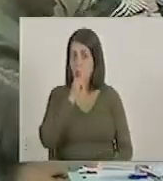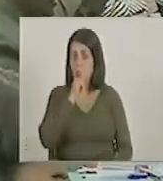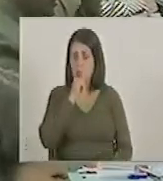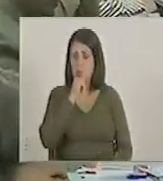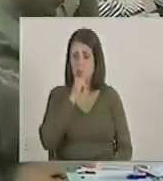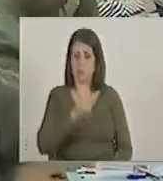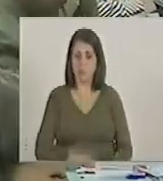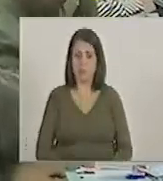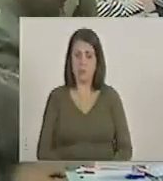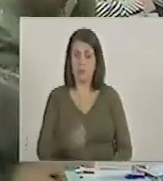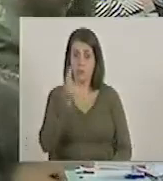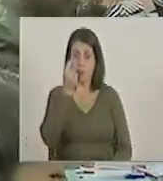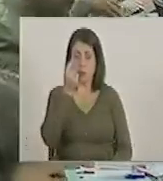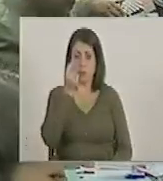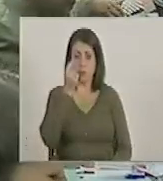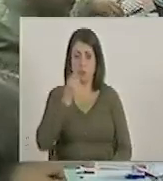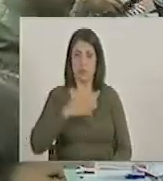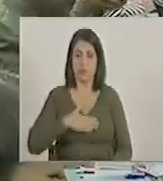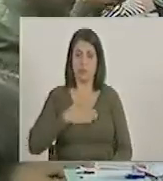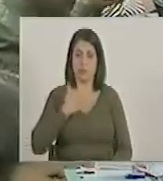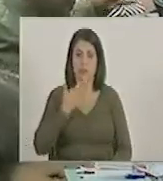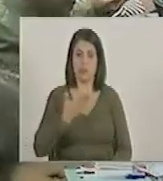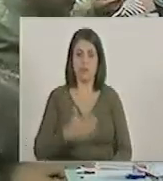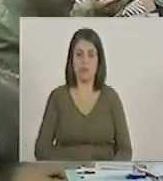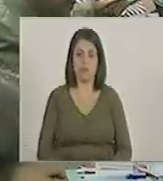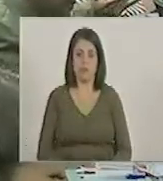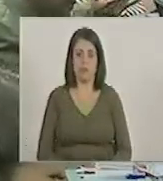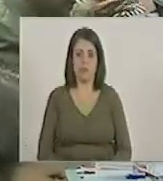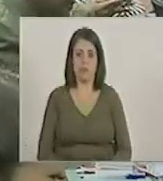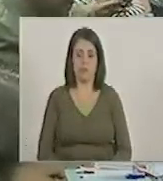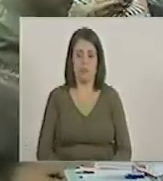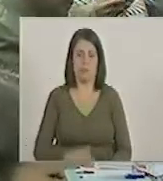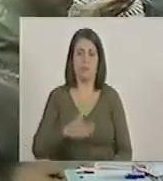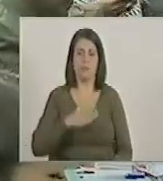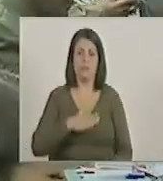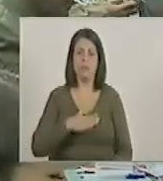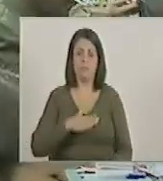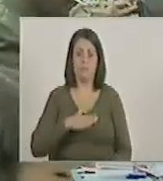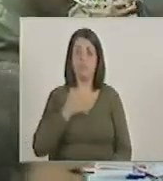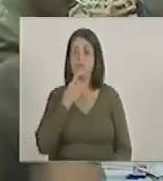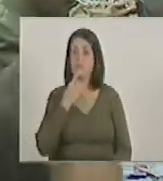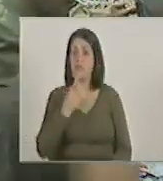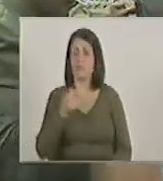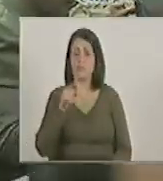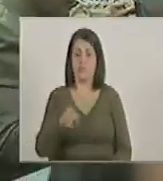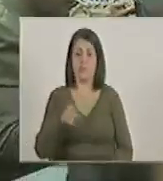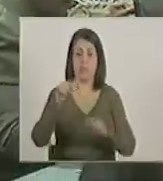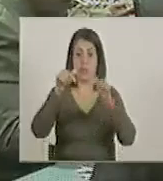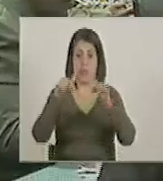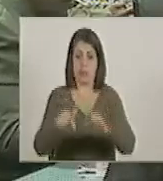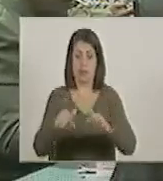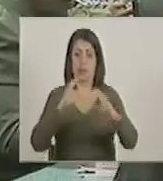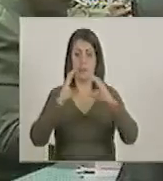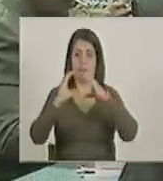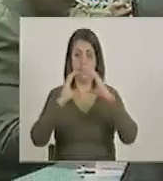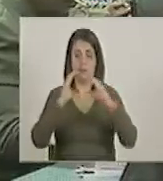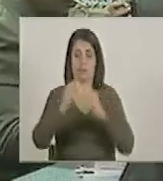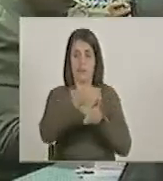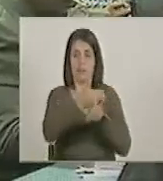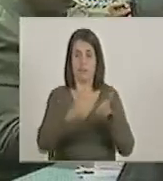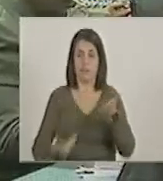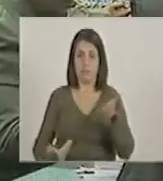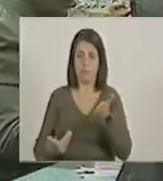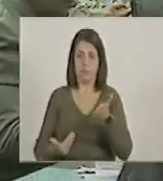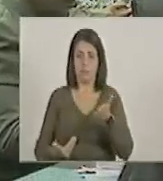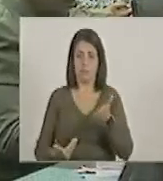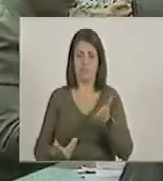No hay ninguna posibilidad de que uno pueda decir de este comunicado, sino que es un